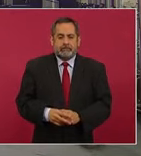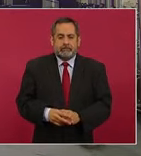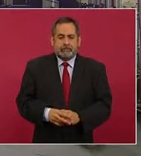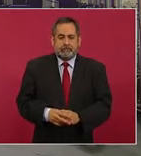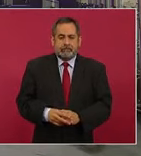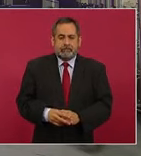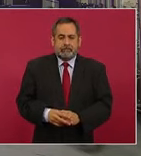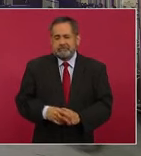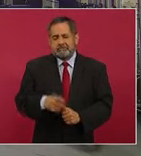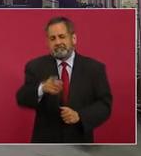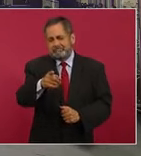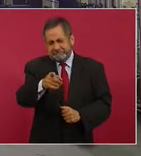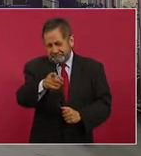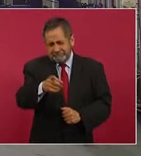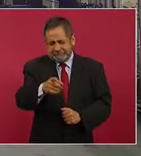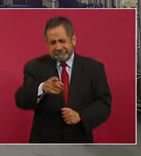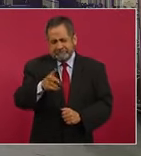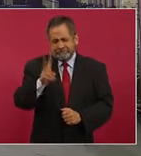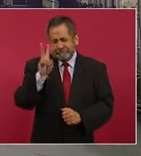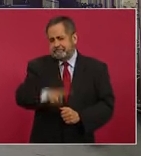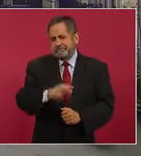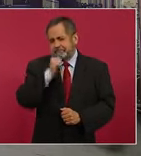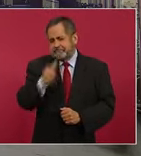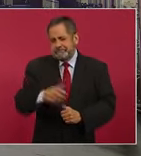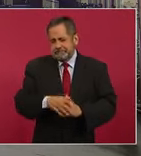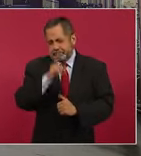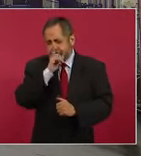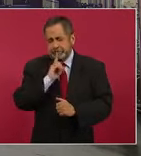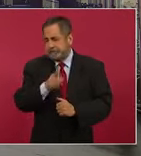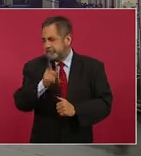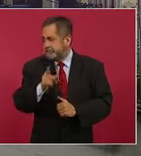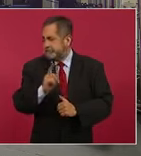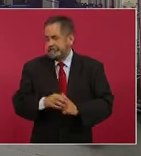legal. Pues no es cierto. No es cierto.